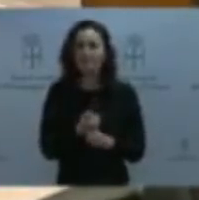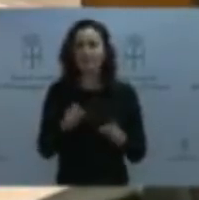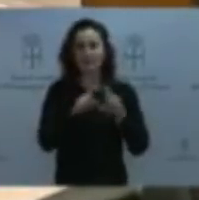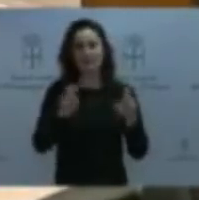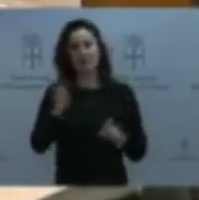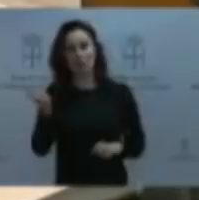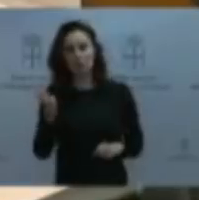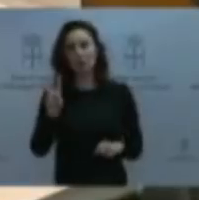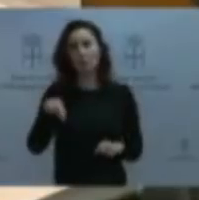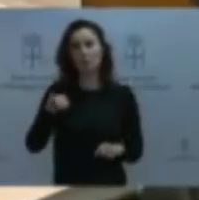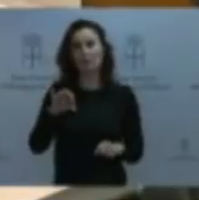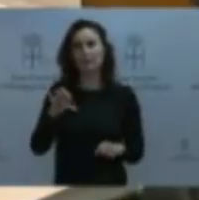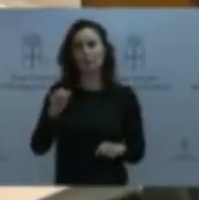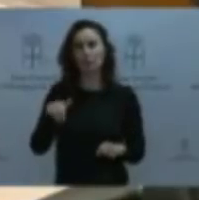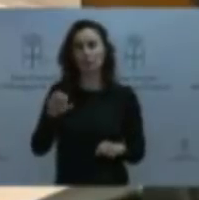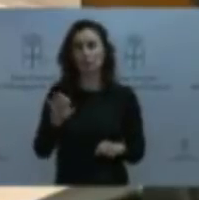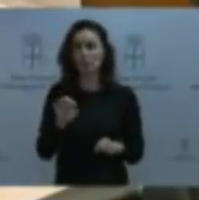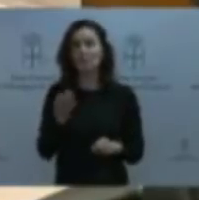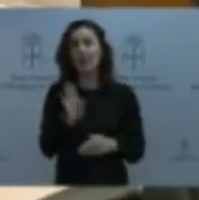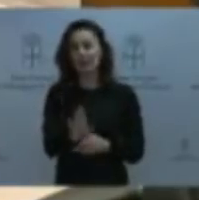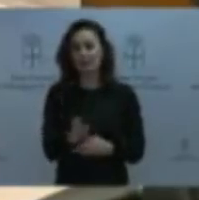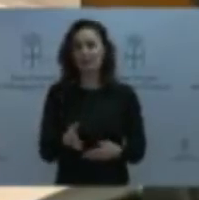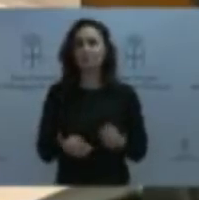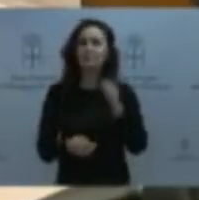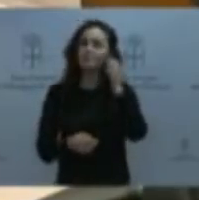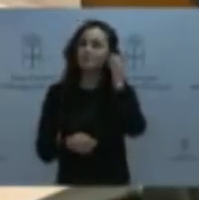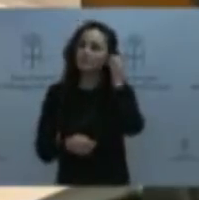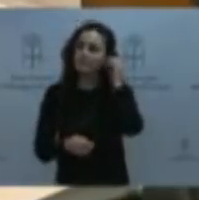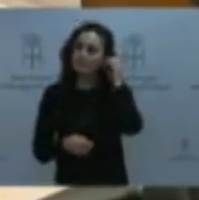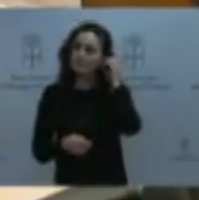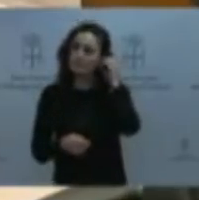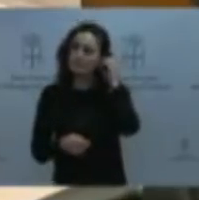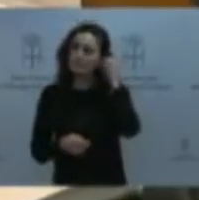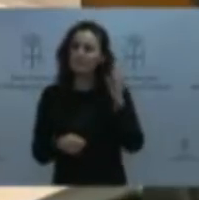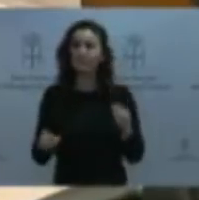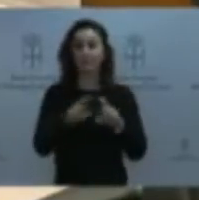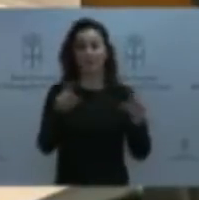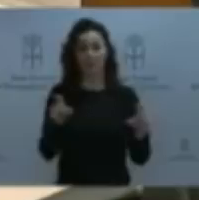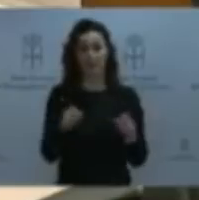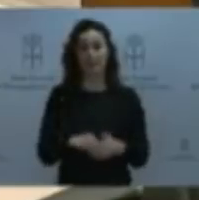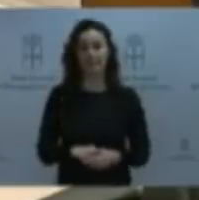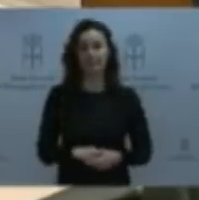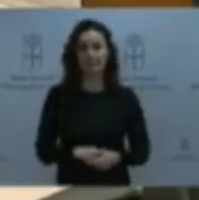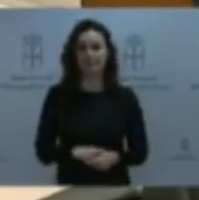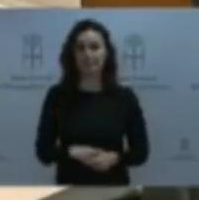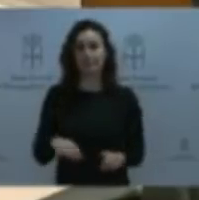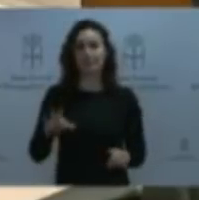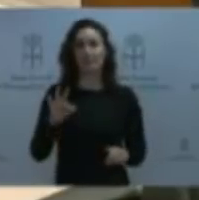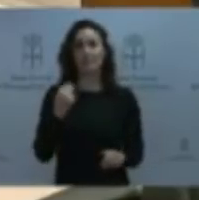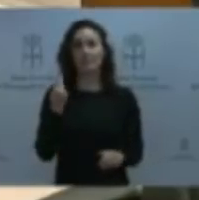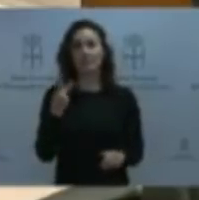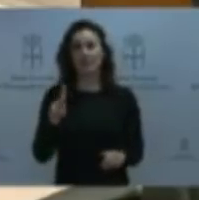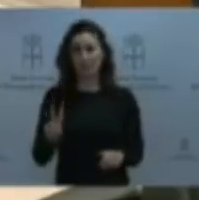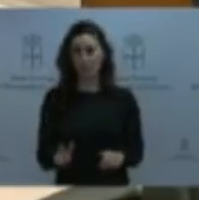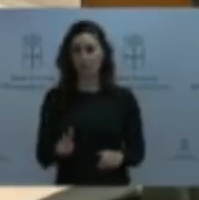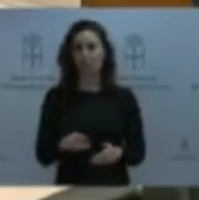de la empresa esta FK2. Si bien le tengo que reiterar